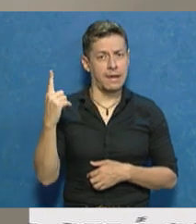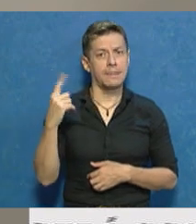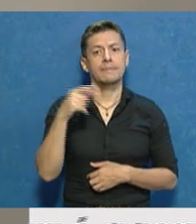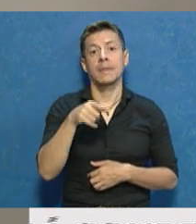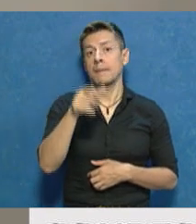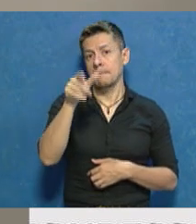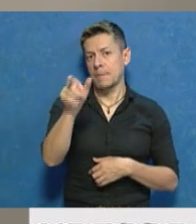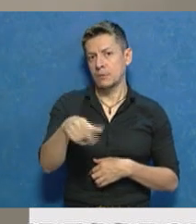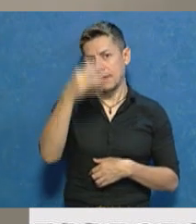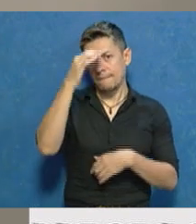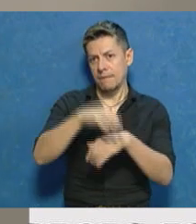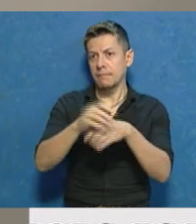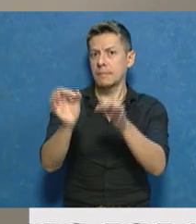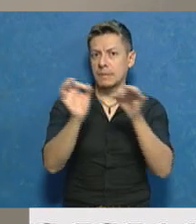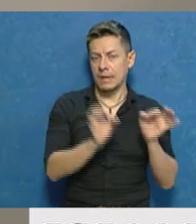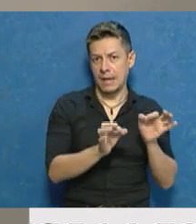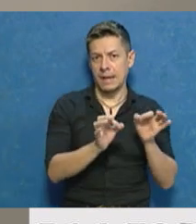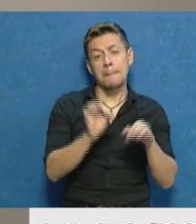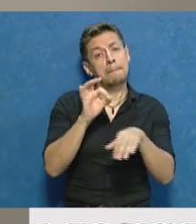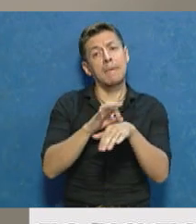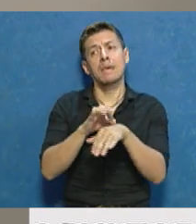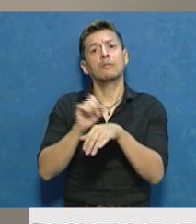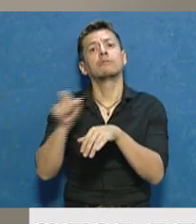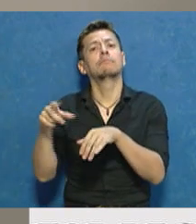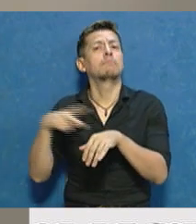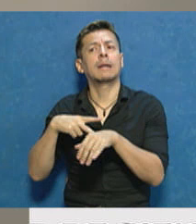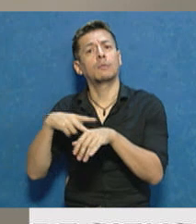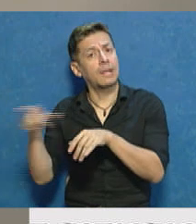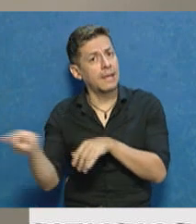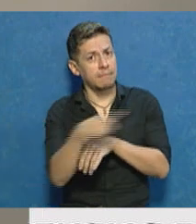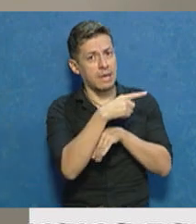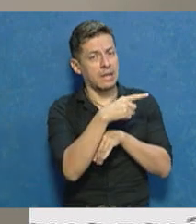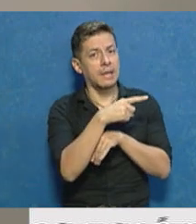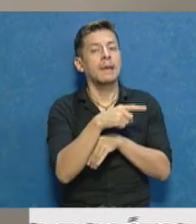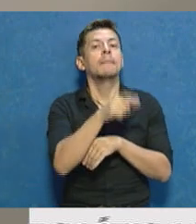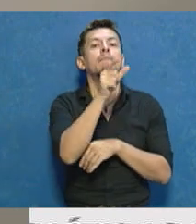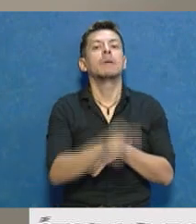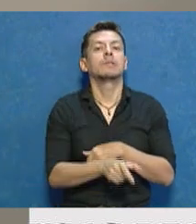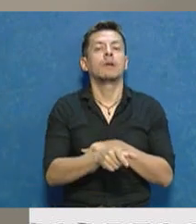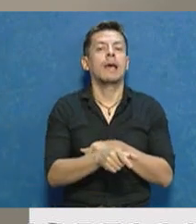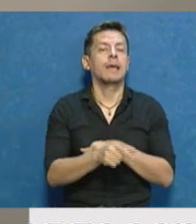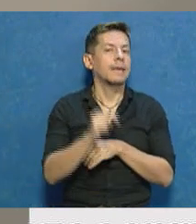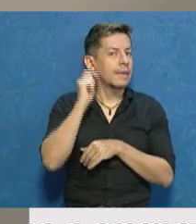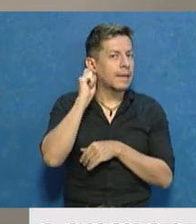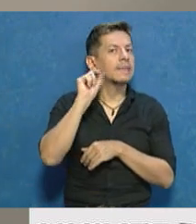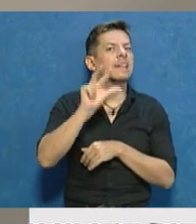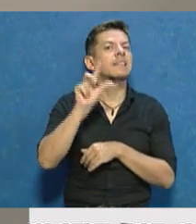médico clínico de cabecera de un consultorio particular, un paciente de 31 años que